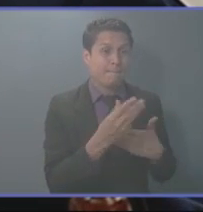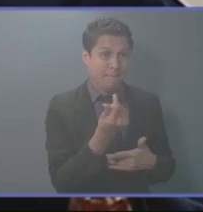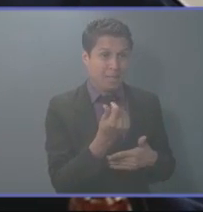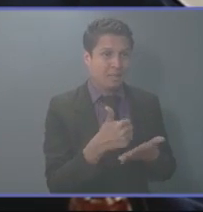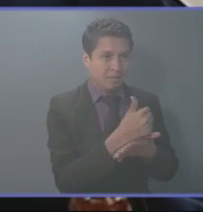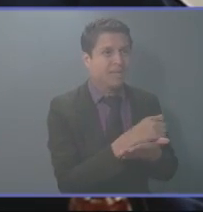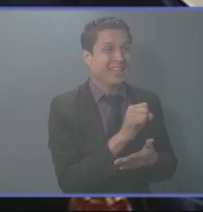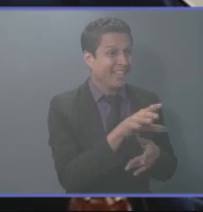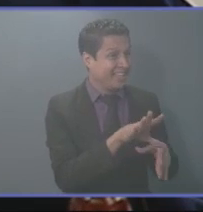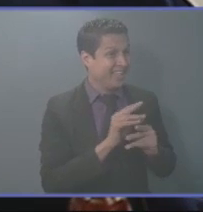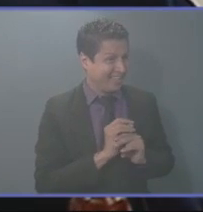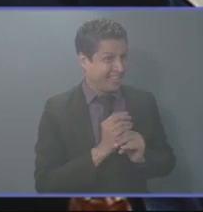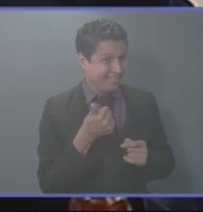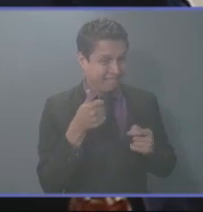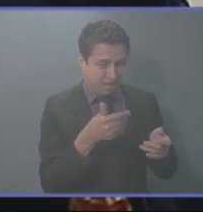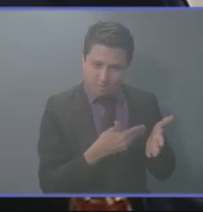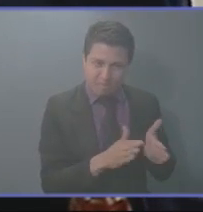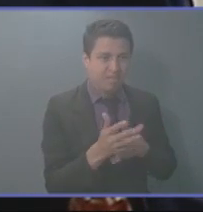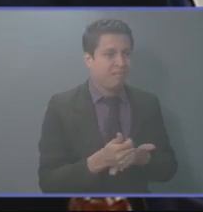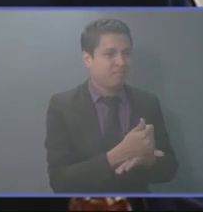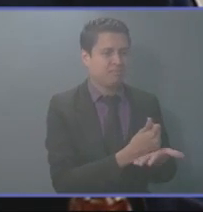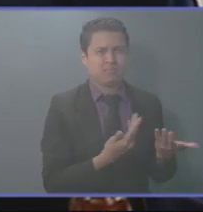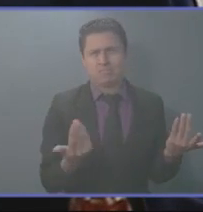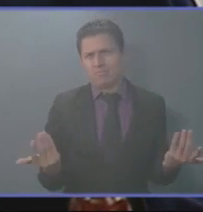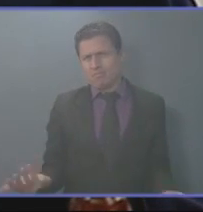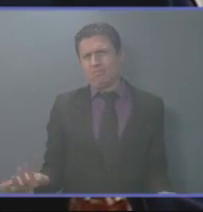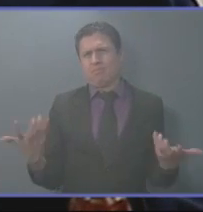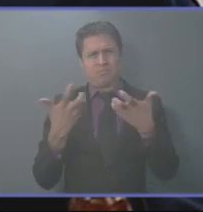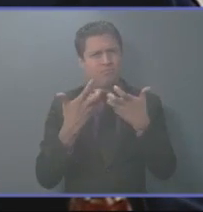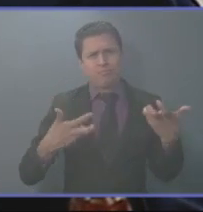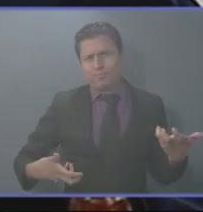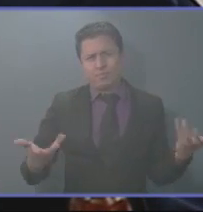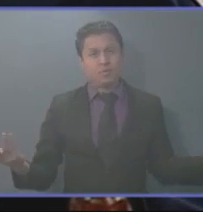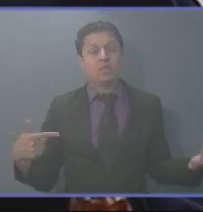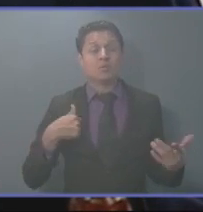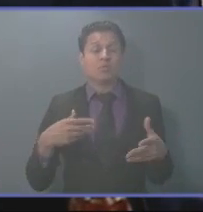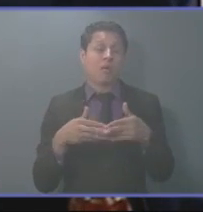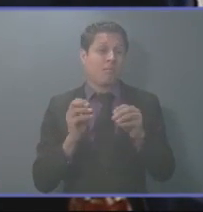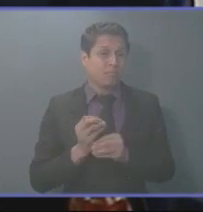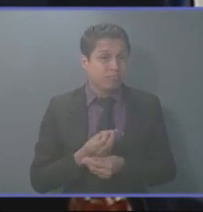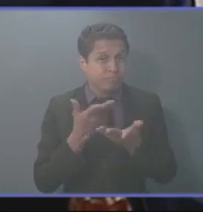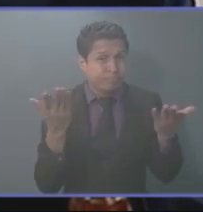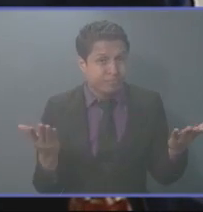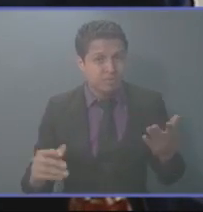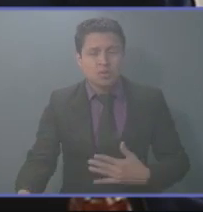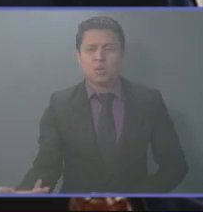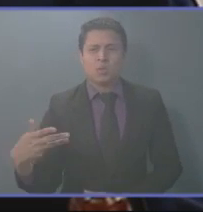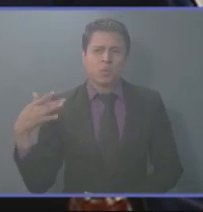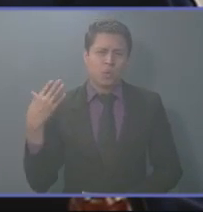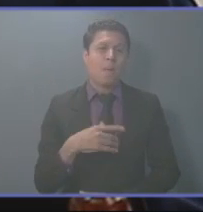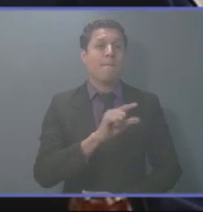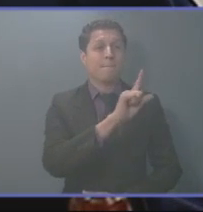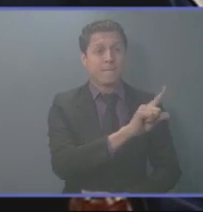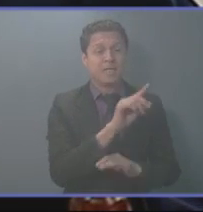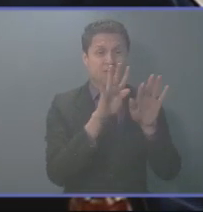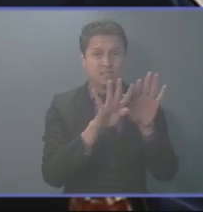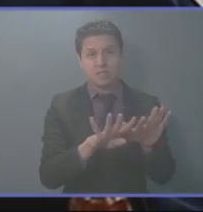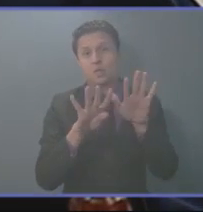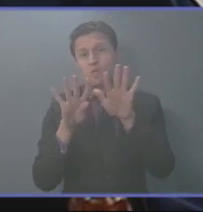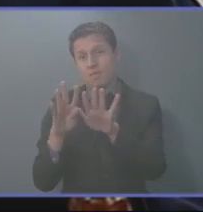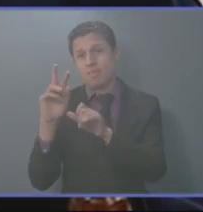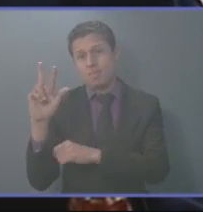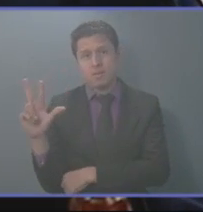años. Dicho esto, les comparto también que desde el año